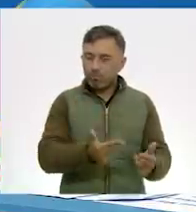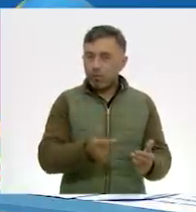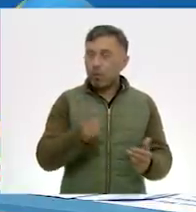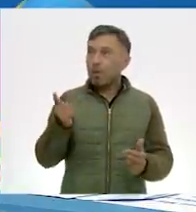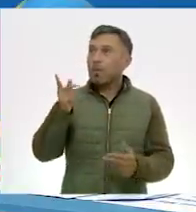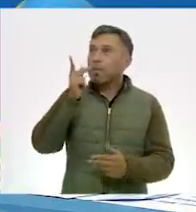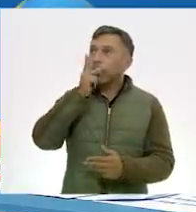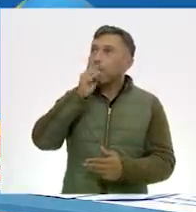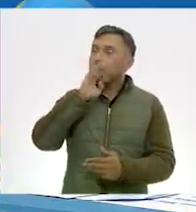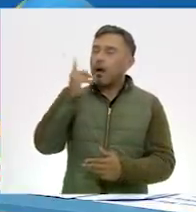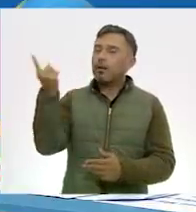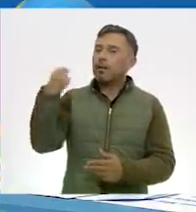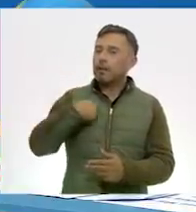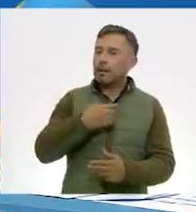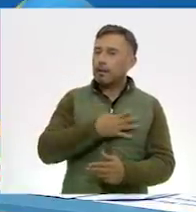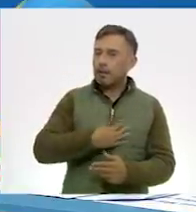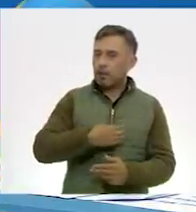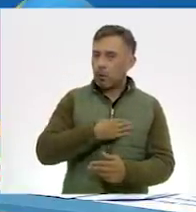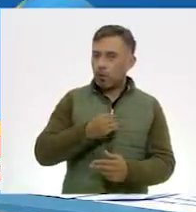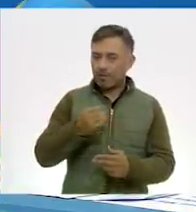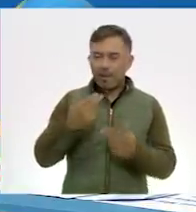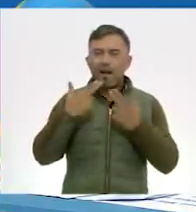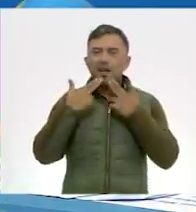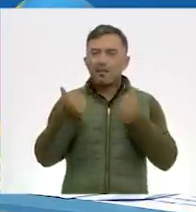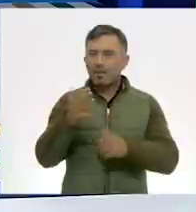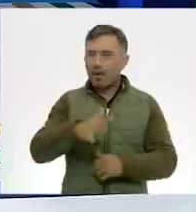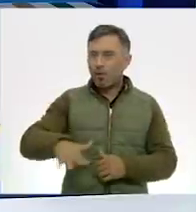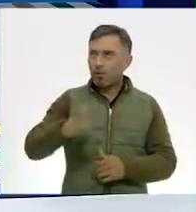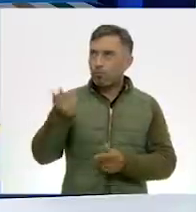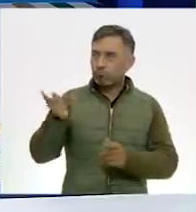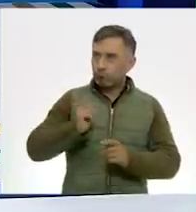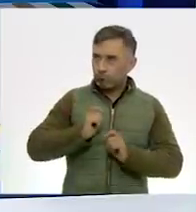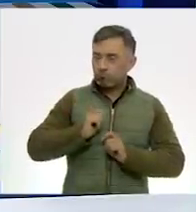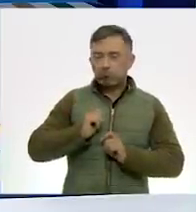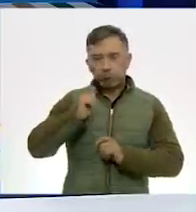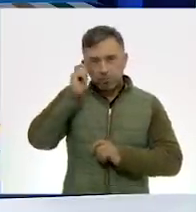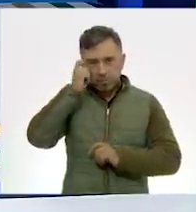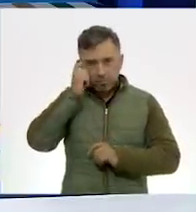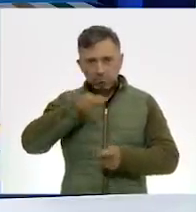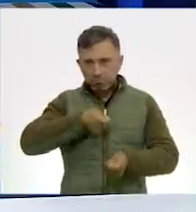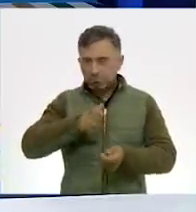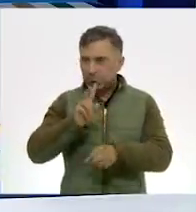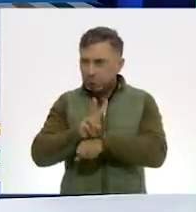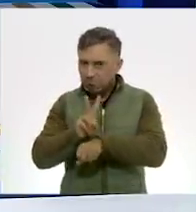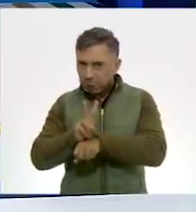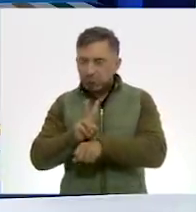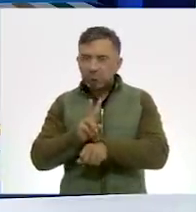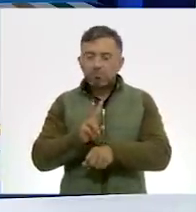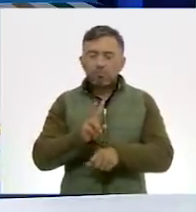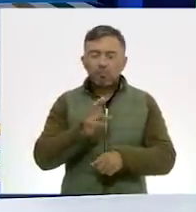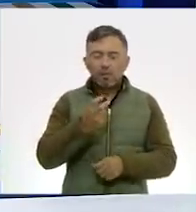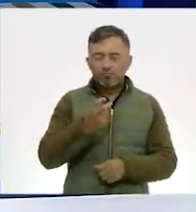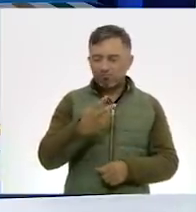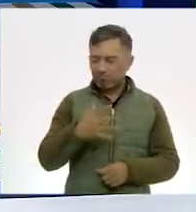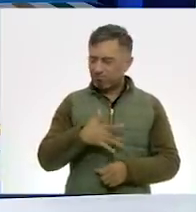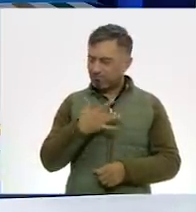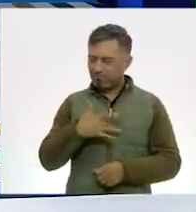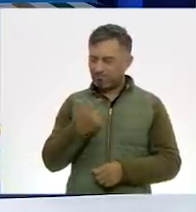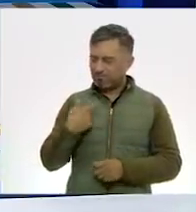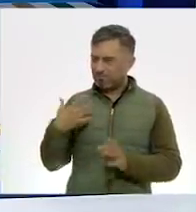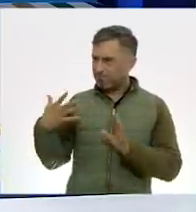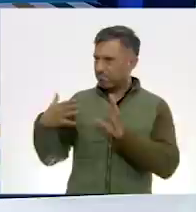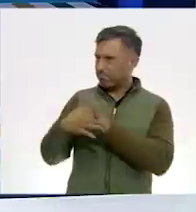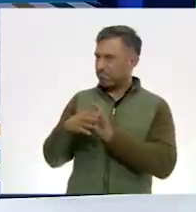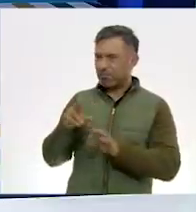de padres a hijos en las haciendas. Por singular instinto me sentía desligado de aquello,